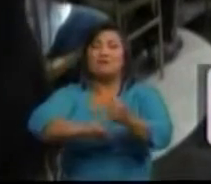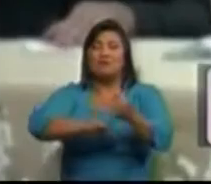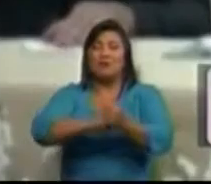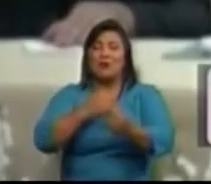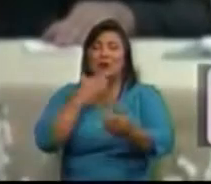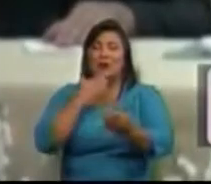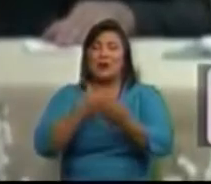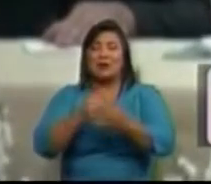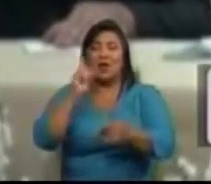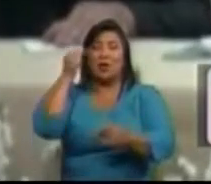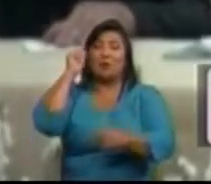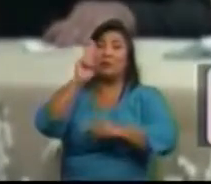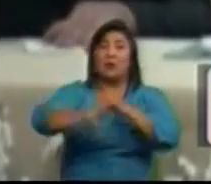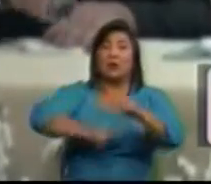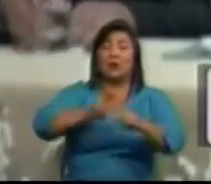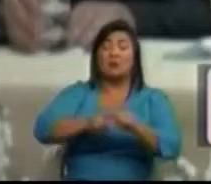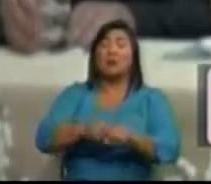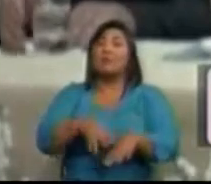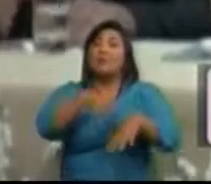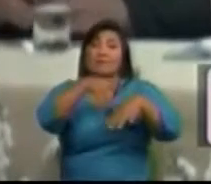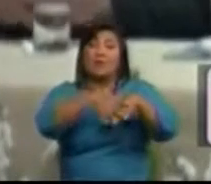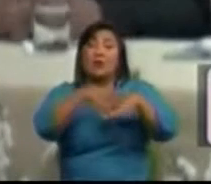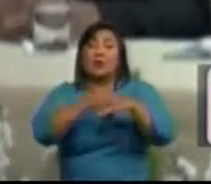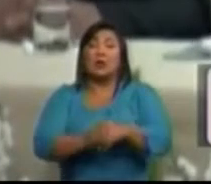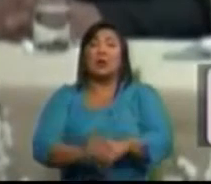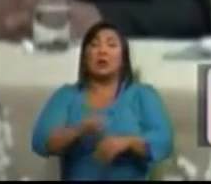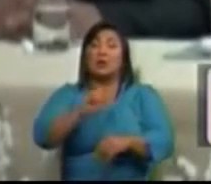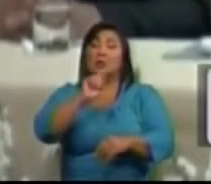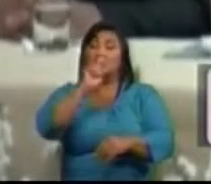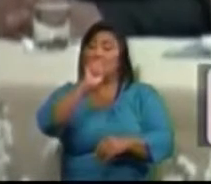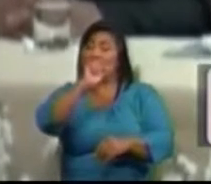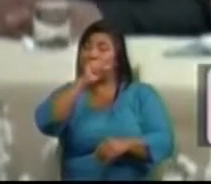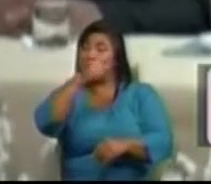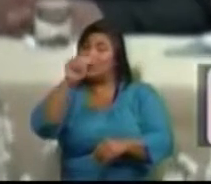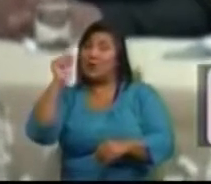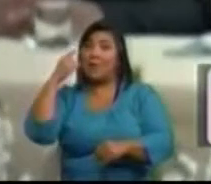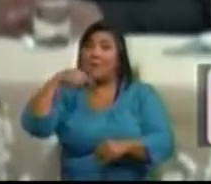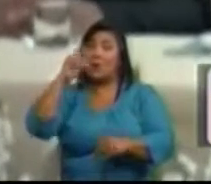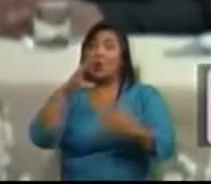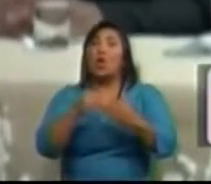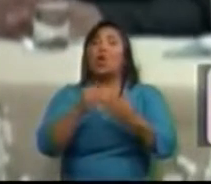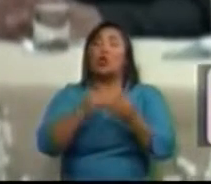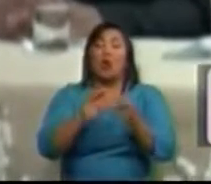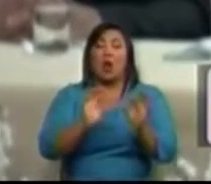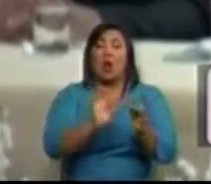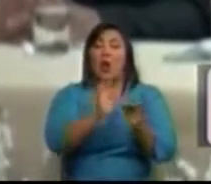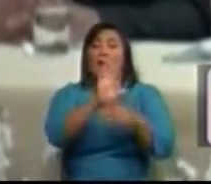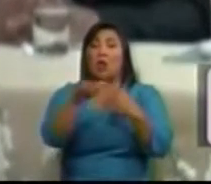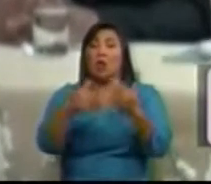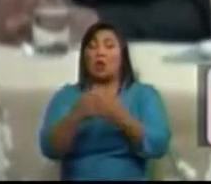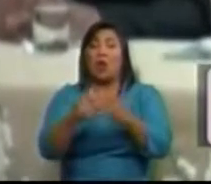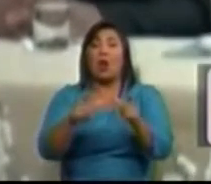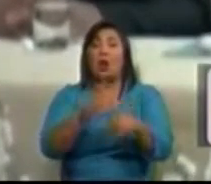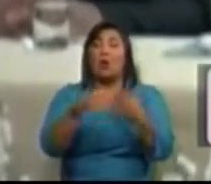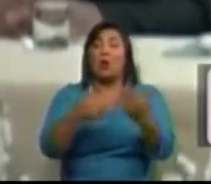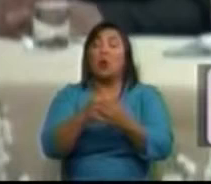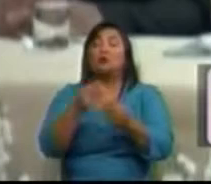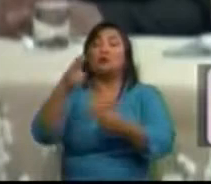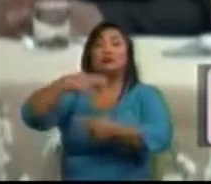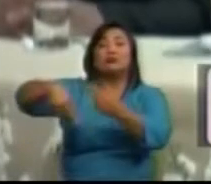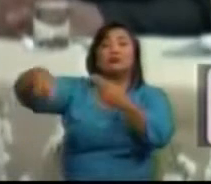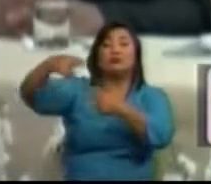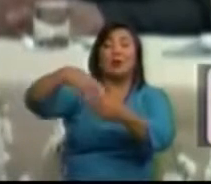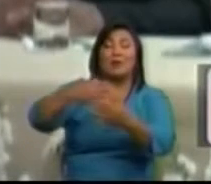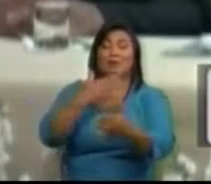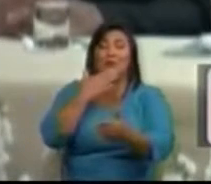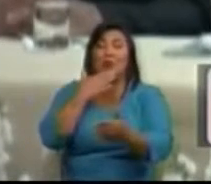nacional. A Machala hemos destinado 110 millones de dólares para apoyar las obras del gobierno local y otras inversiones que mejoran la